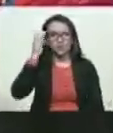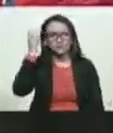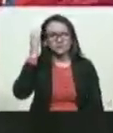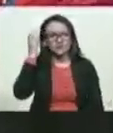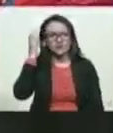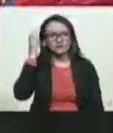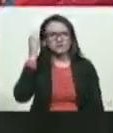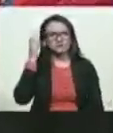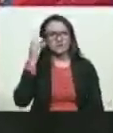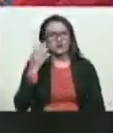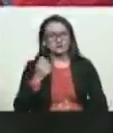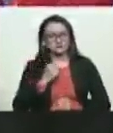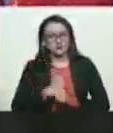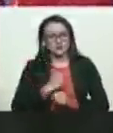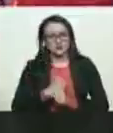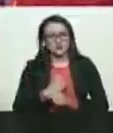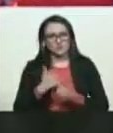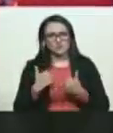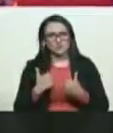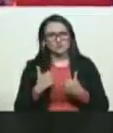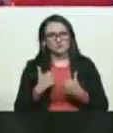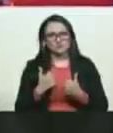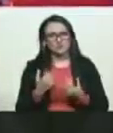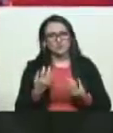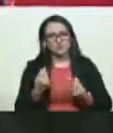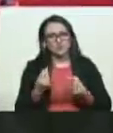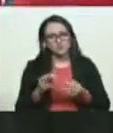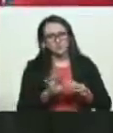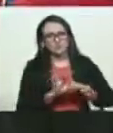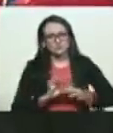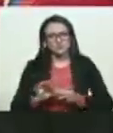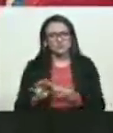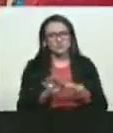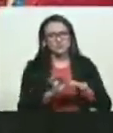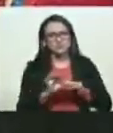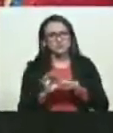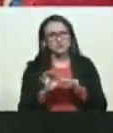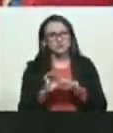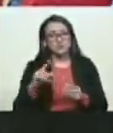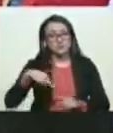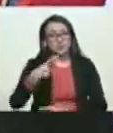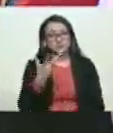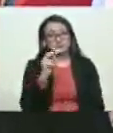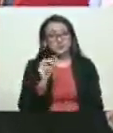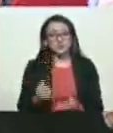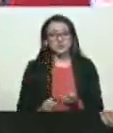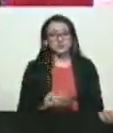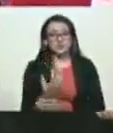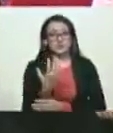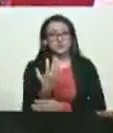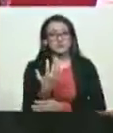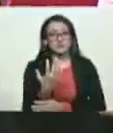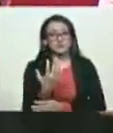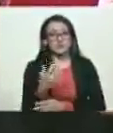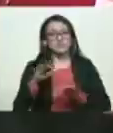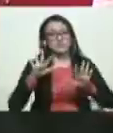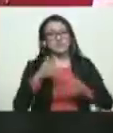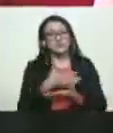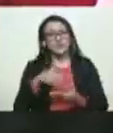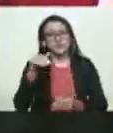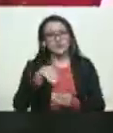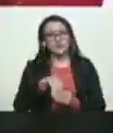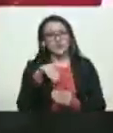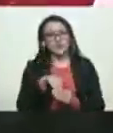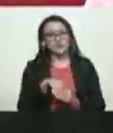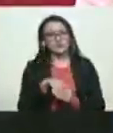valentía con coraje con mucha unidad y el próximo 20 de mayo con 10 millones de votos